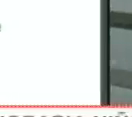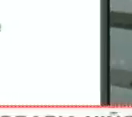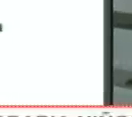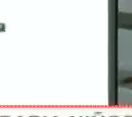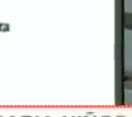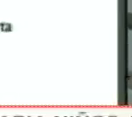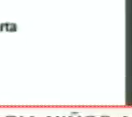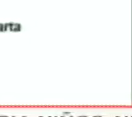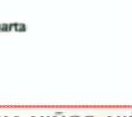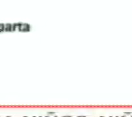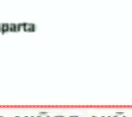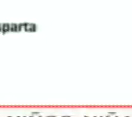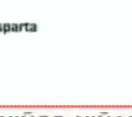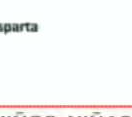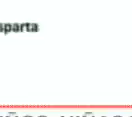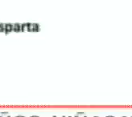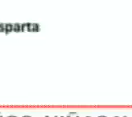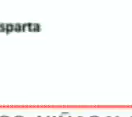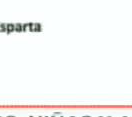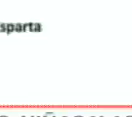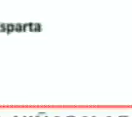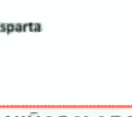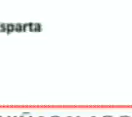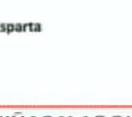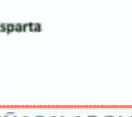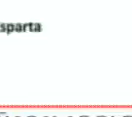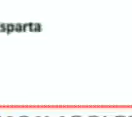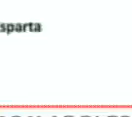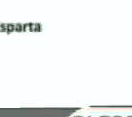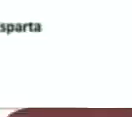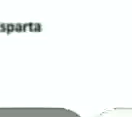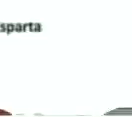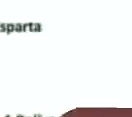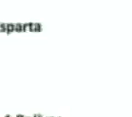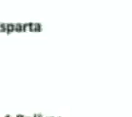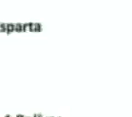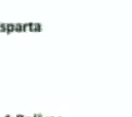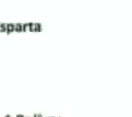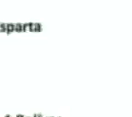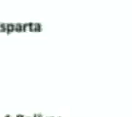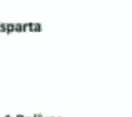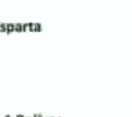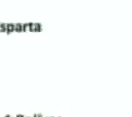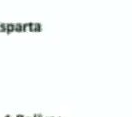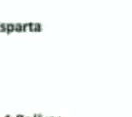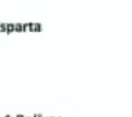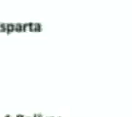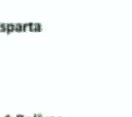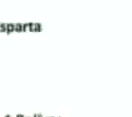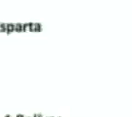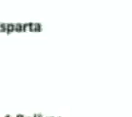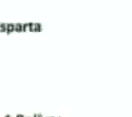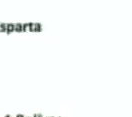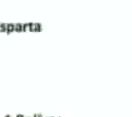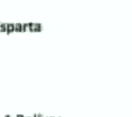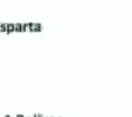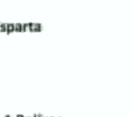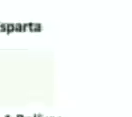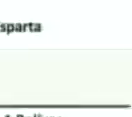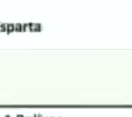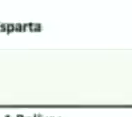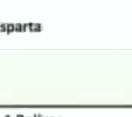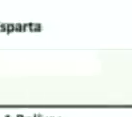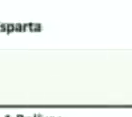Brasil, todos sabemos que Brasil es el epicentro de los casos de Sudamérica. La